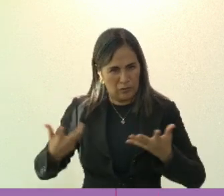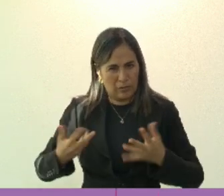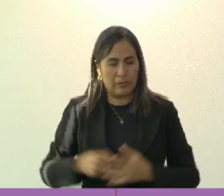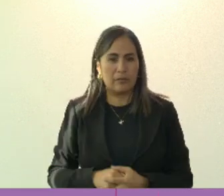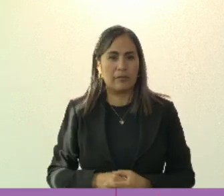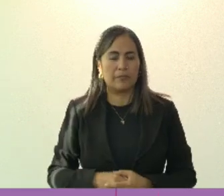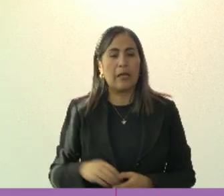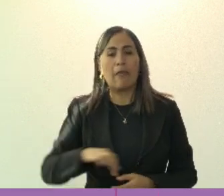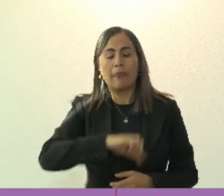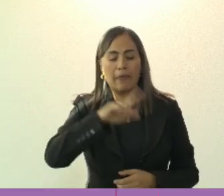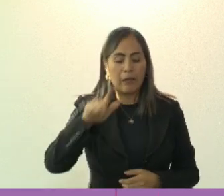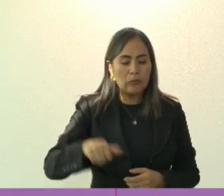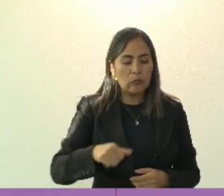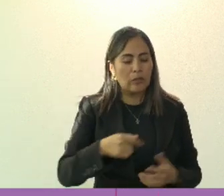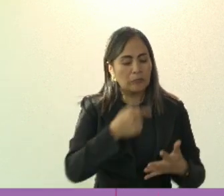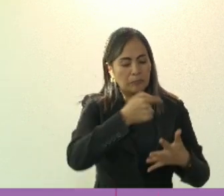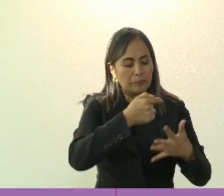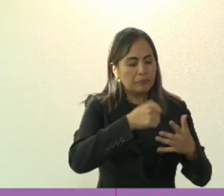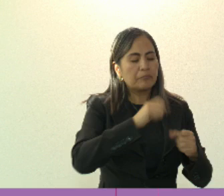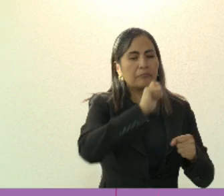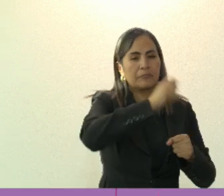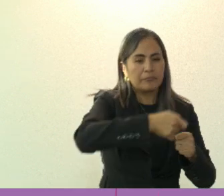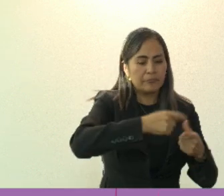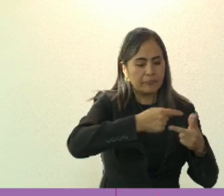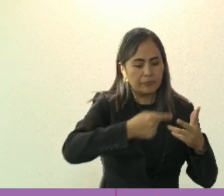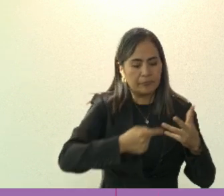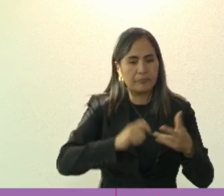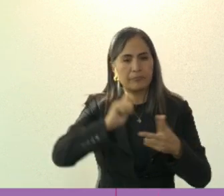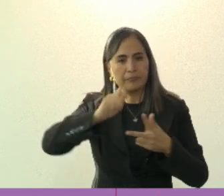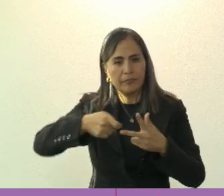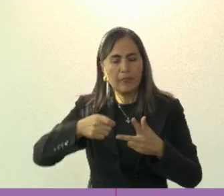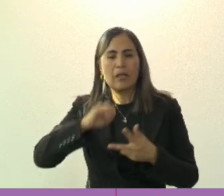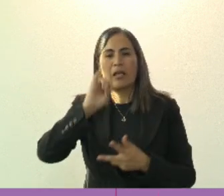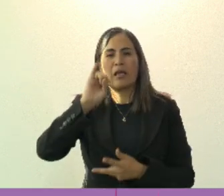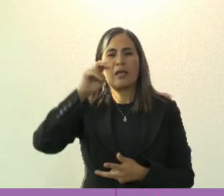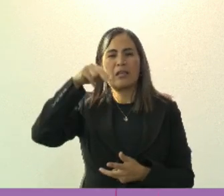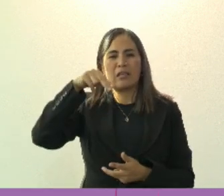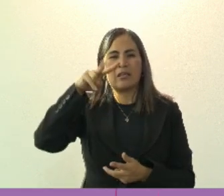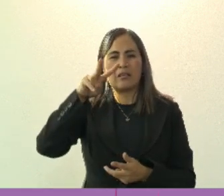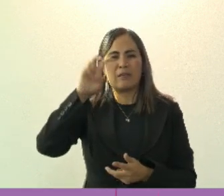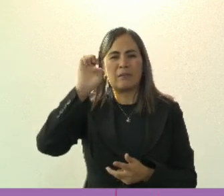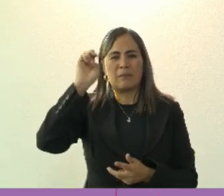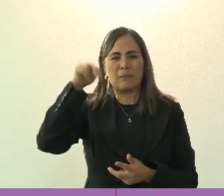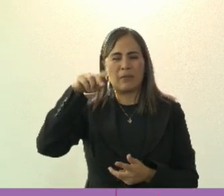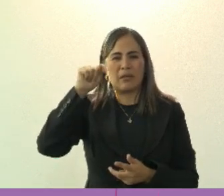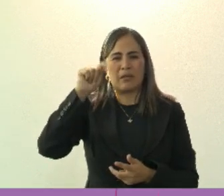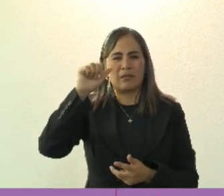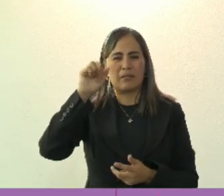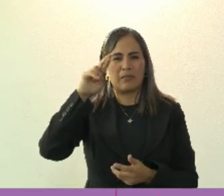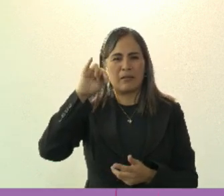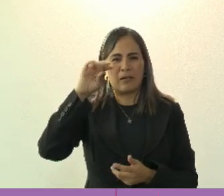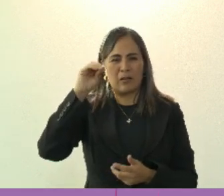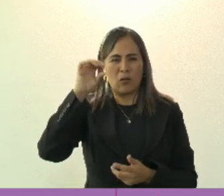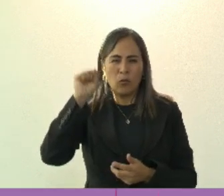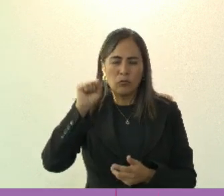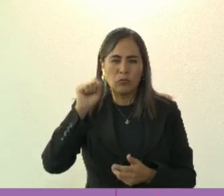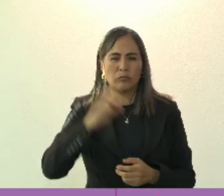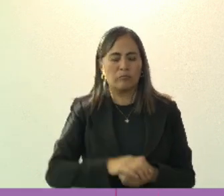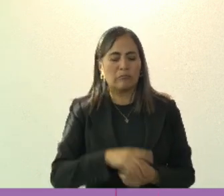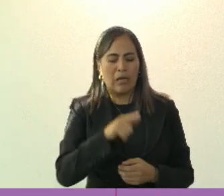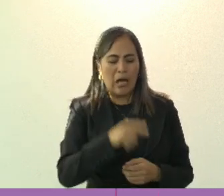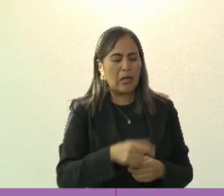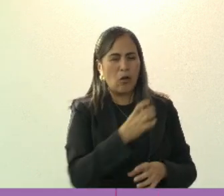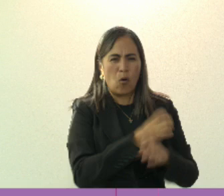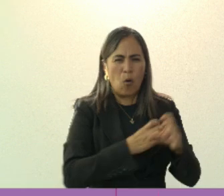los inventarios. Insisto en esta parte de los inventarios porque es la manera en la que podemos tener el control de